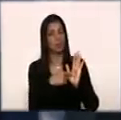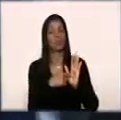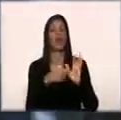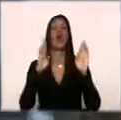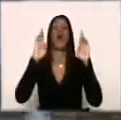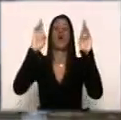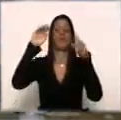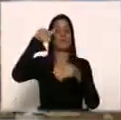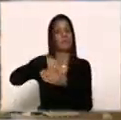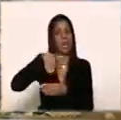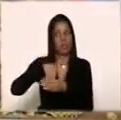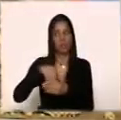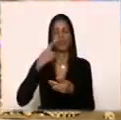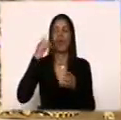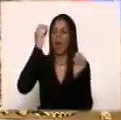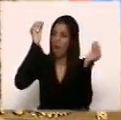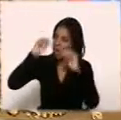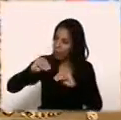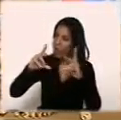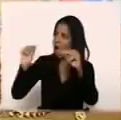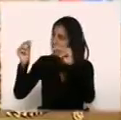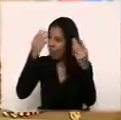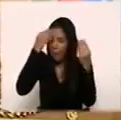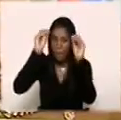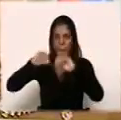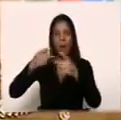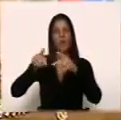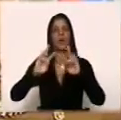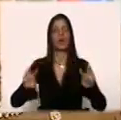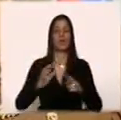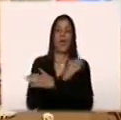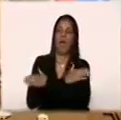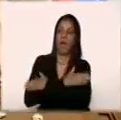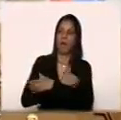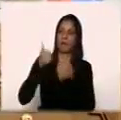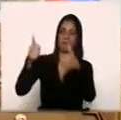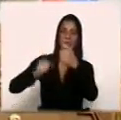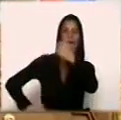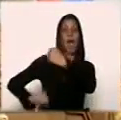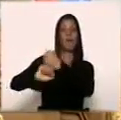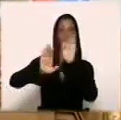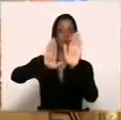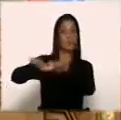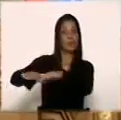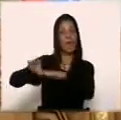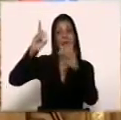vaya nuestro abrazo, presidenta Delcy Rodríguez, desde la Asamblea Nacional Constituyente.